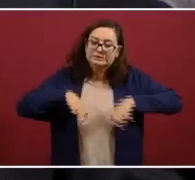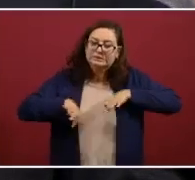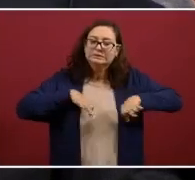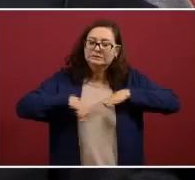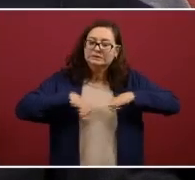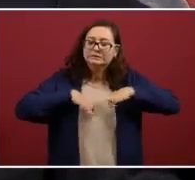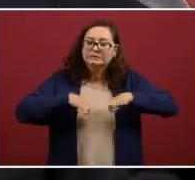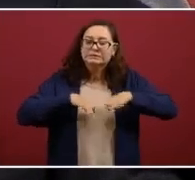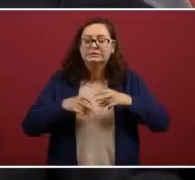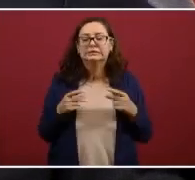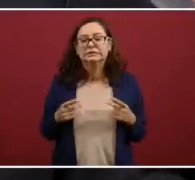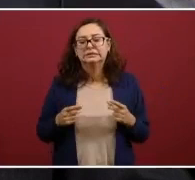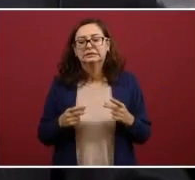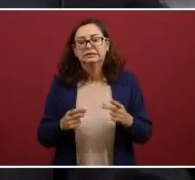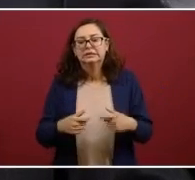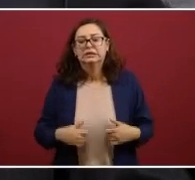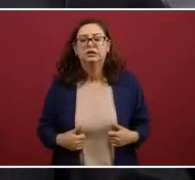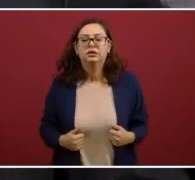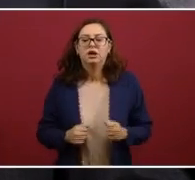porque parte del atraso